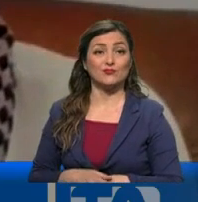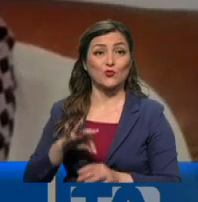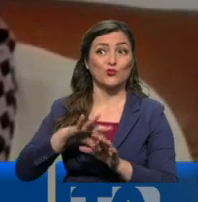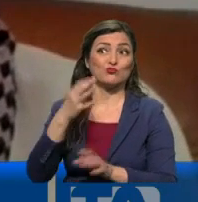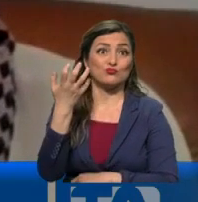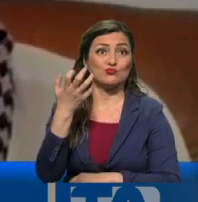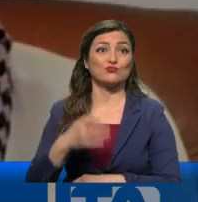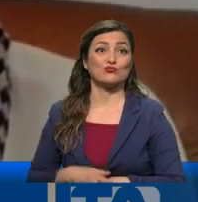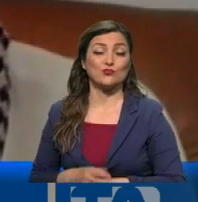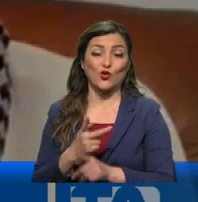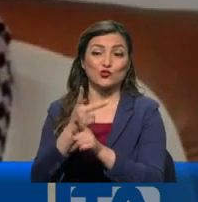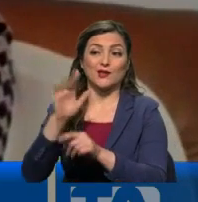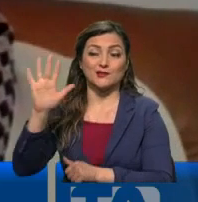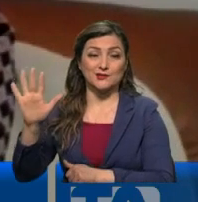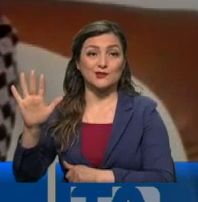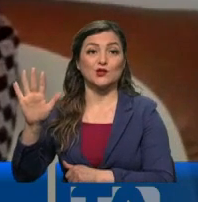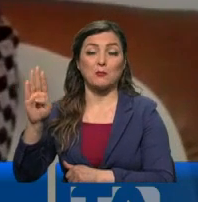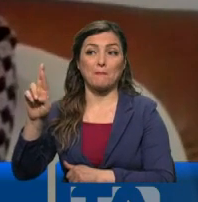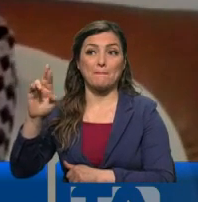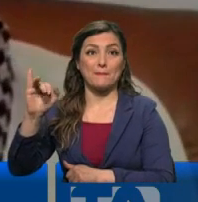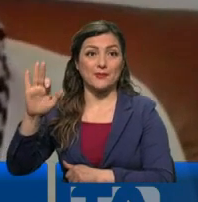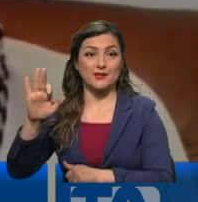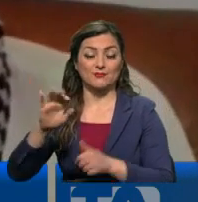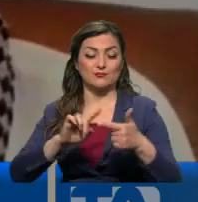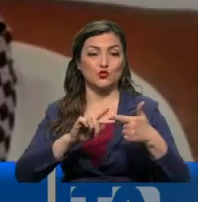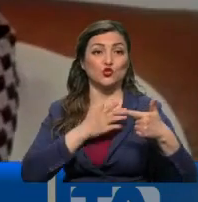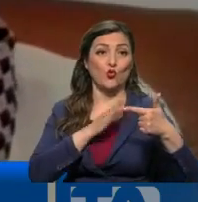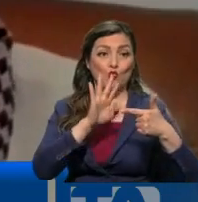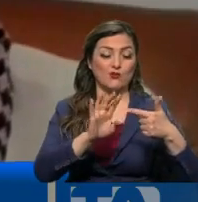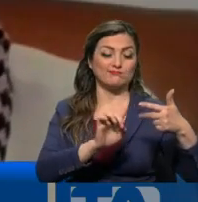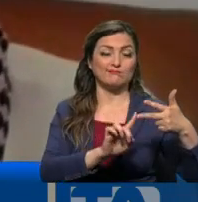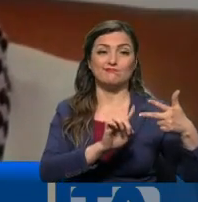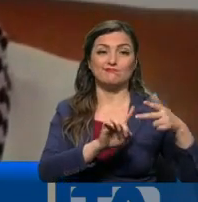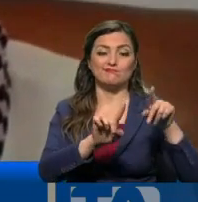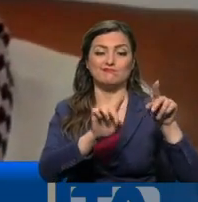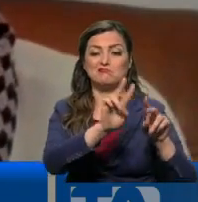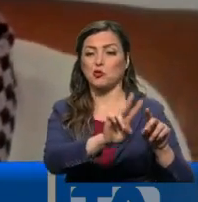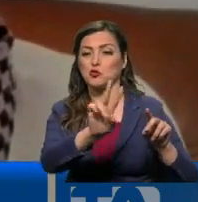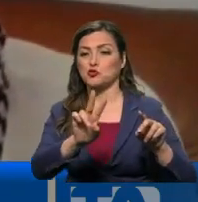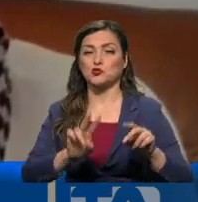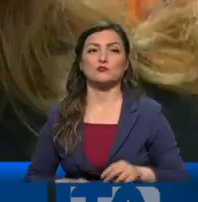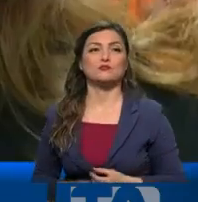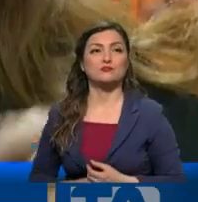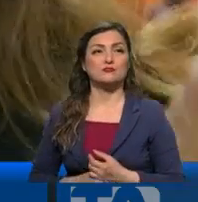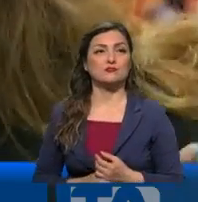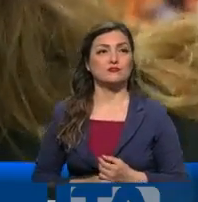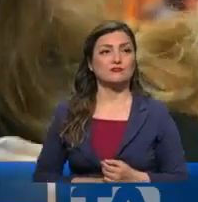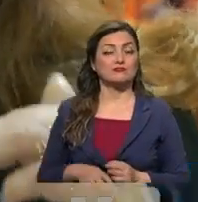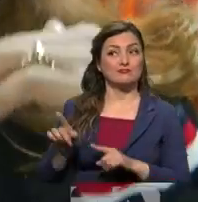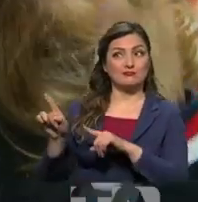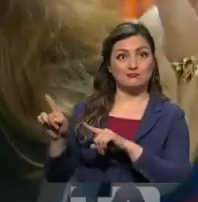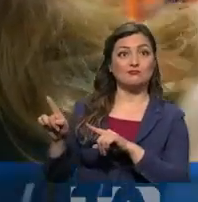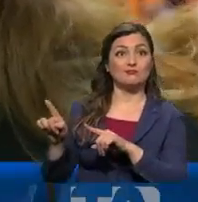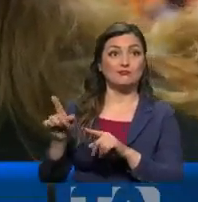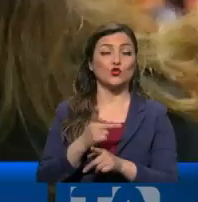votos, una concejala tuvo 5, Brit Baca yo tuve 4, y los demás se repartieron en algunas opciones 2-2-2. Brit Baca